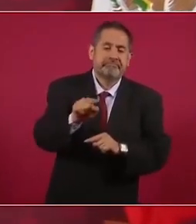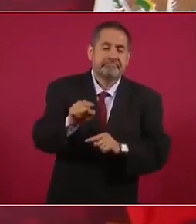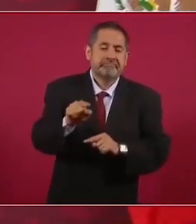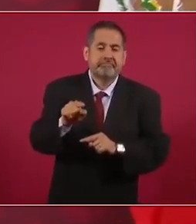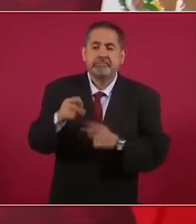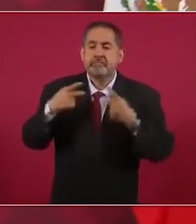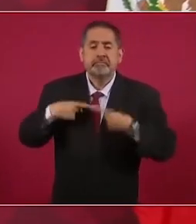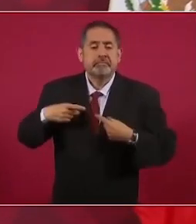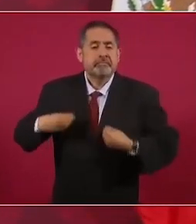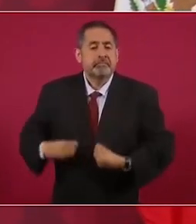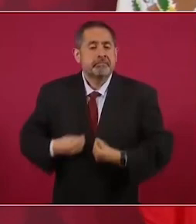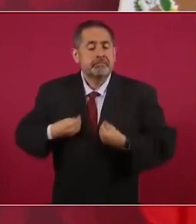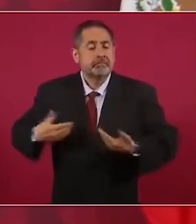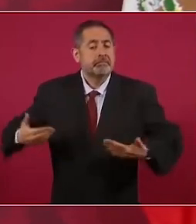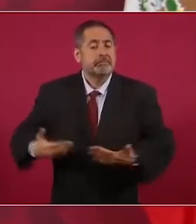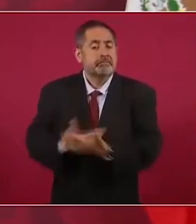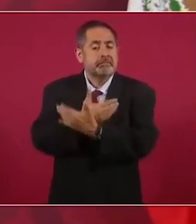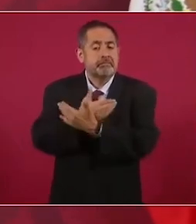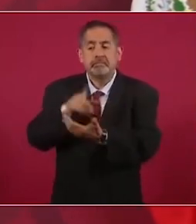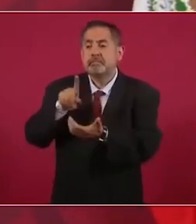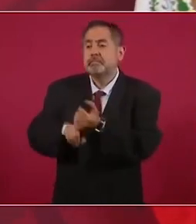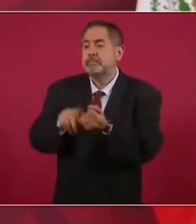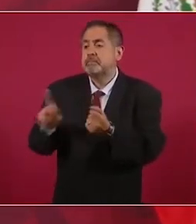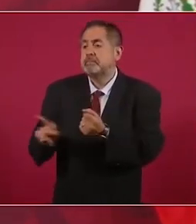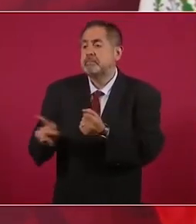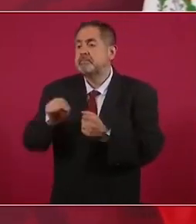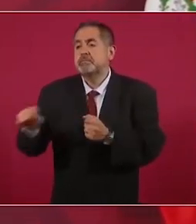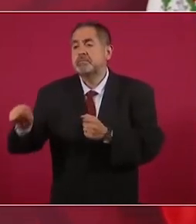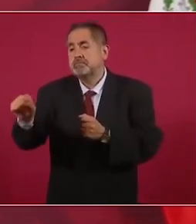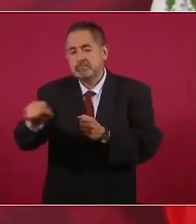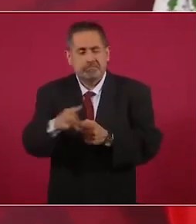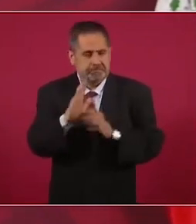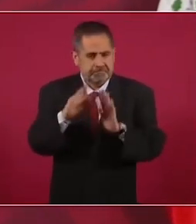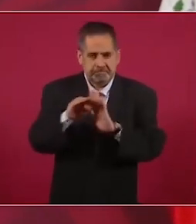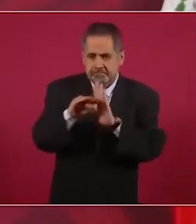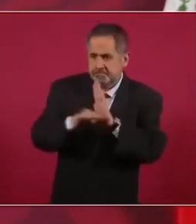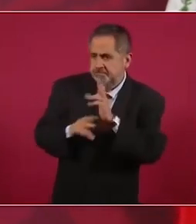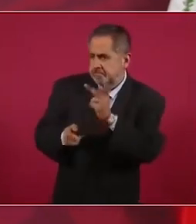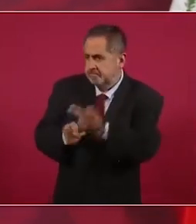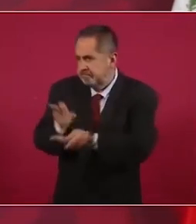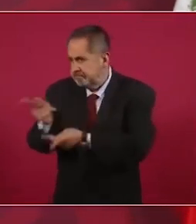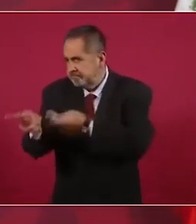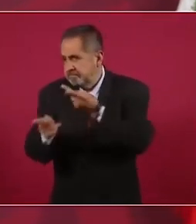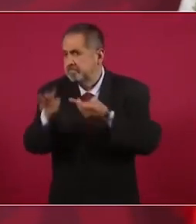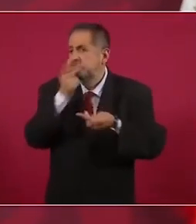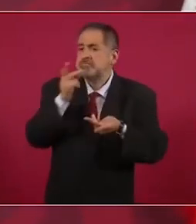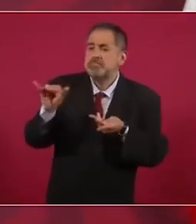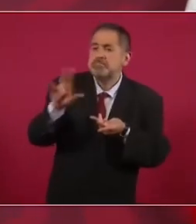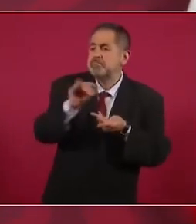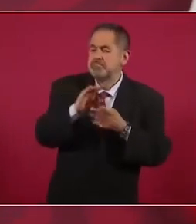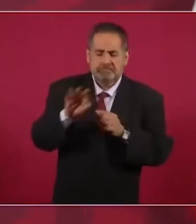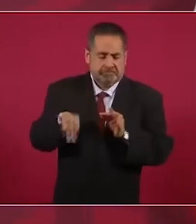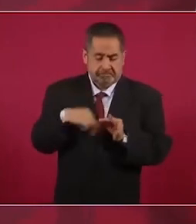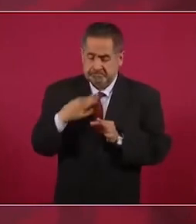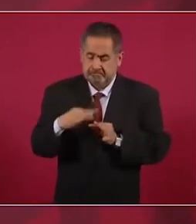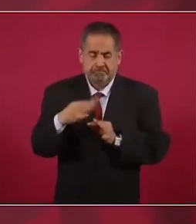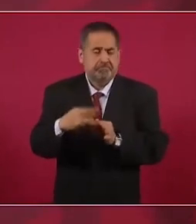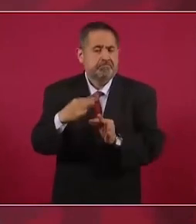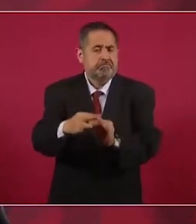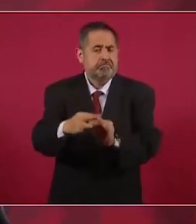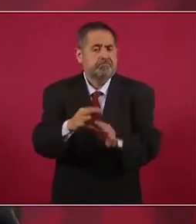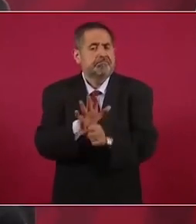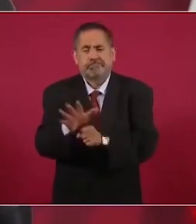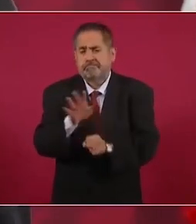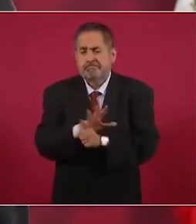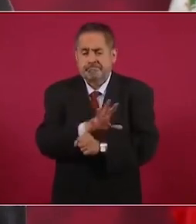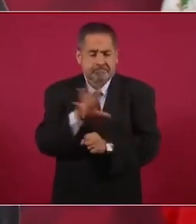todos los pobladores, se han hecho todas las consultas, hemos cumplido con todos los procedimientos